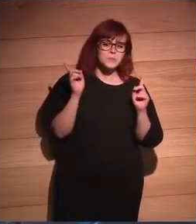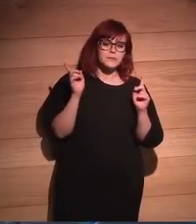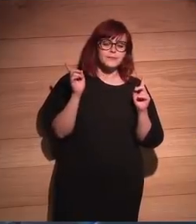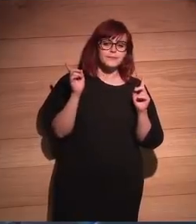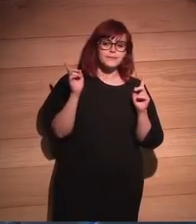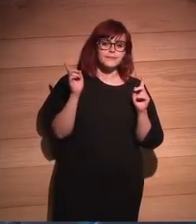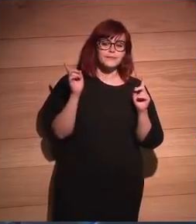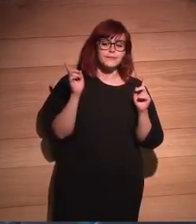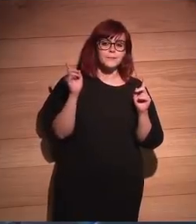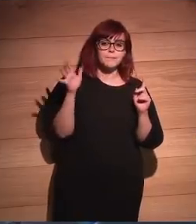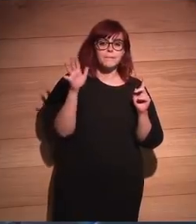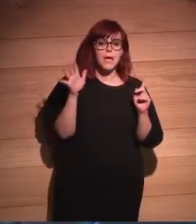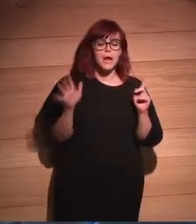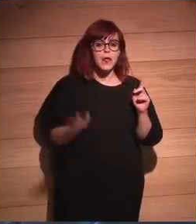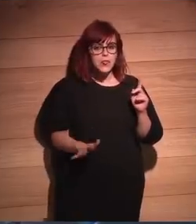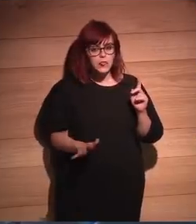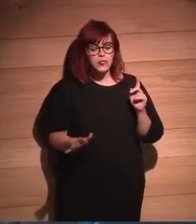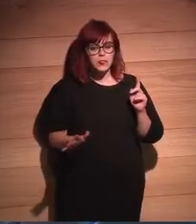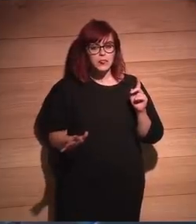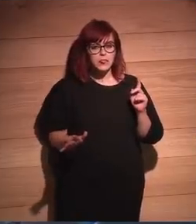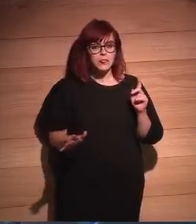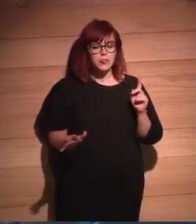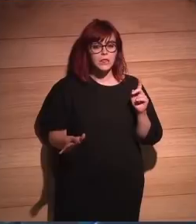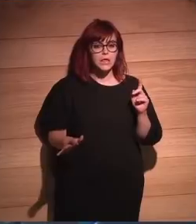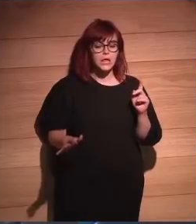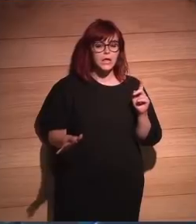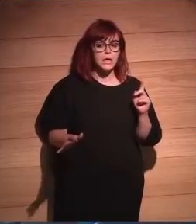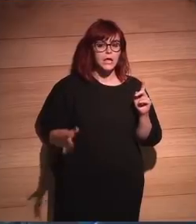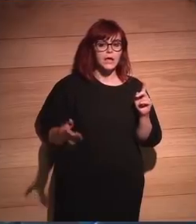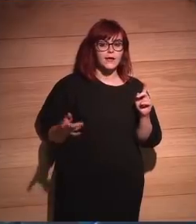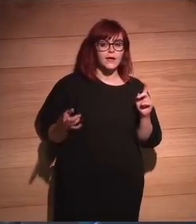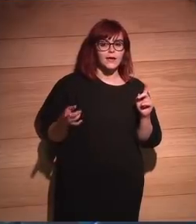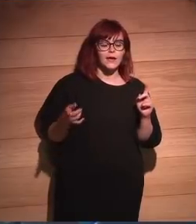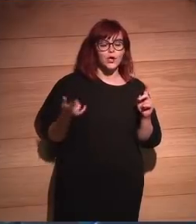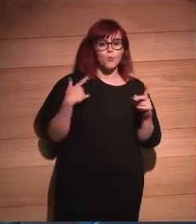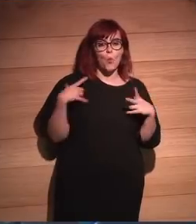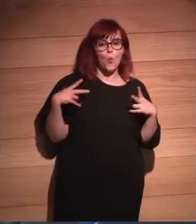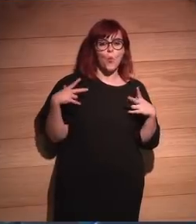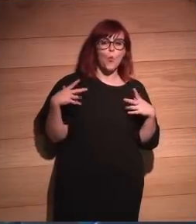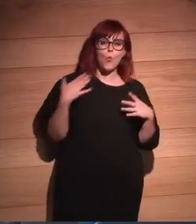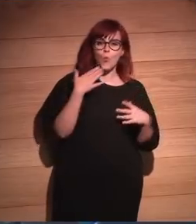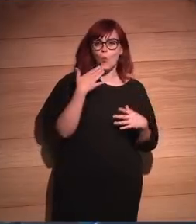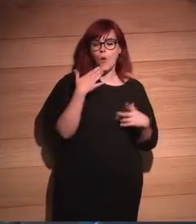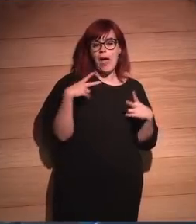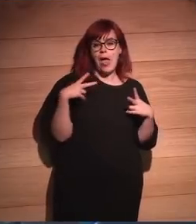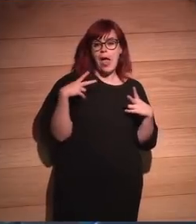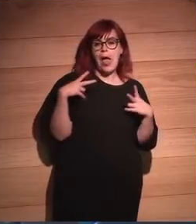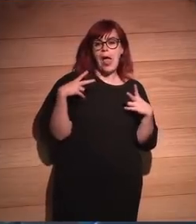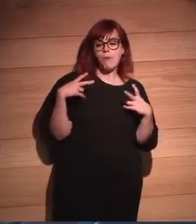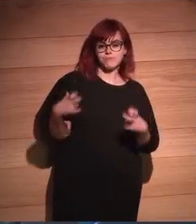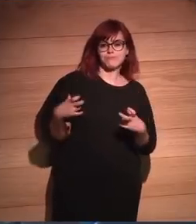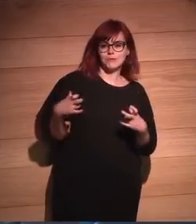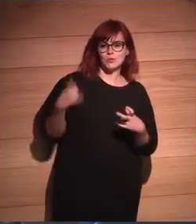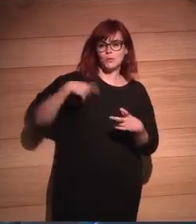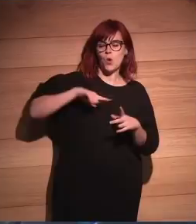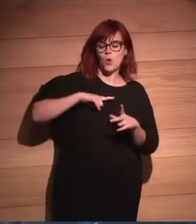es anticiparse a lo que nosotros deseamos o queremos, un poco en función de lo que, desde una perspectiva